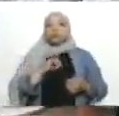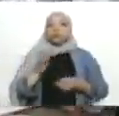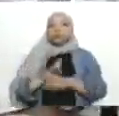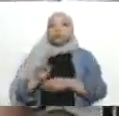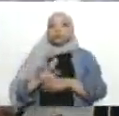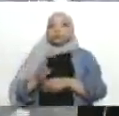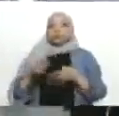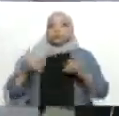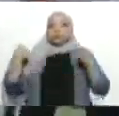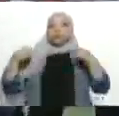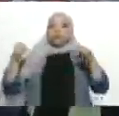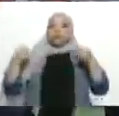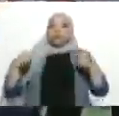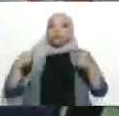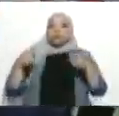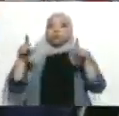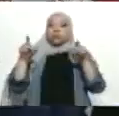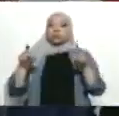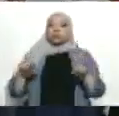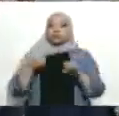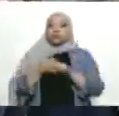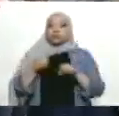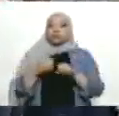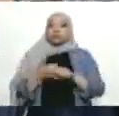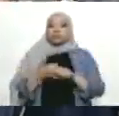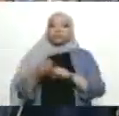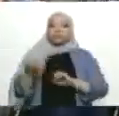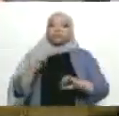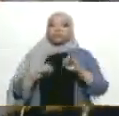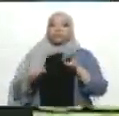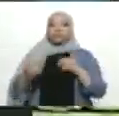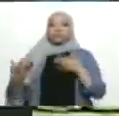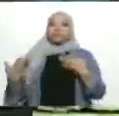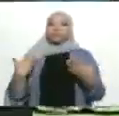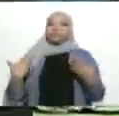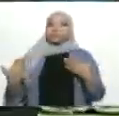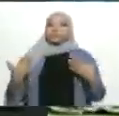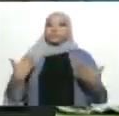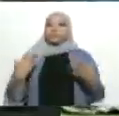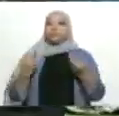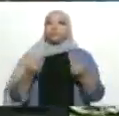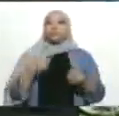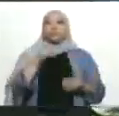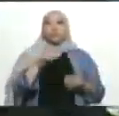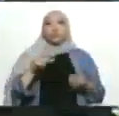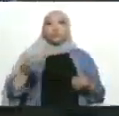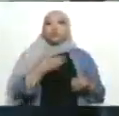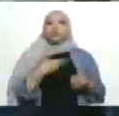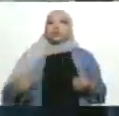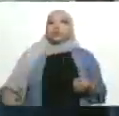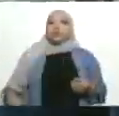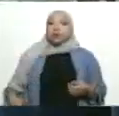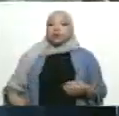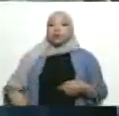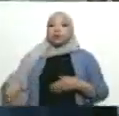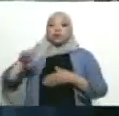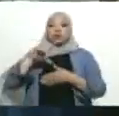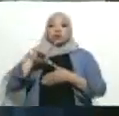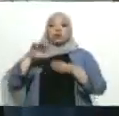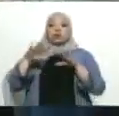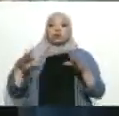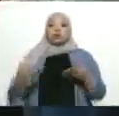se activaron todos los protocolos de arrodillamiento, el servilismo de muchos presidentes y dirigentes de Latinoamérica y el